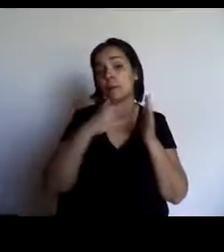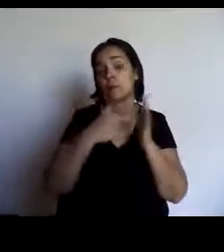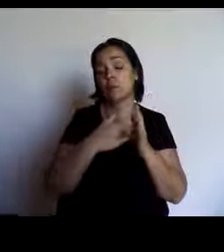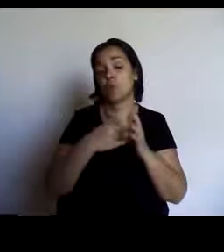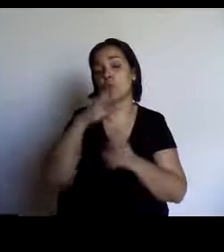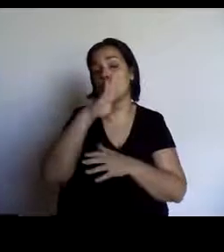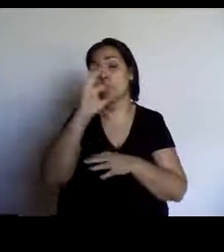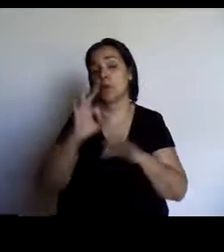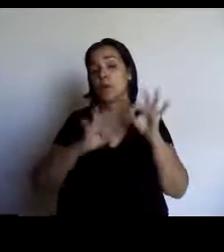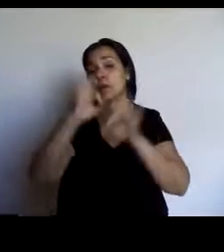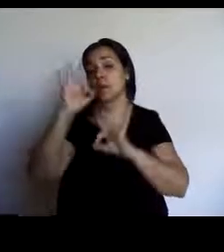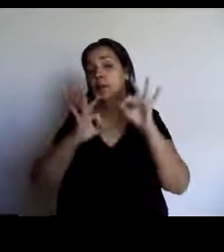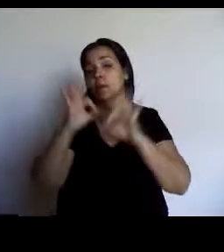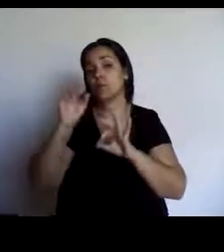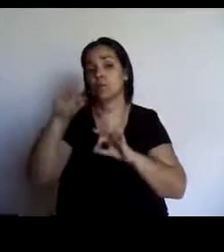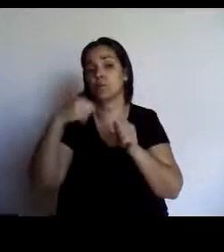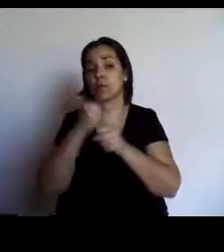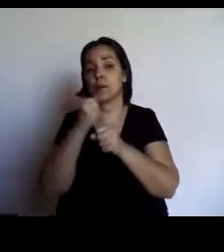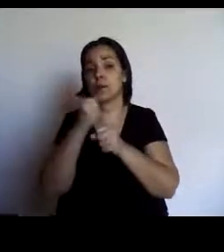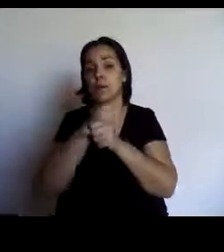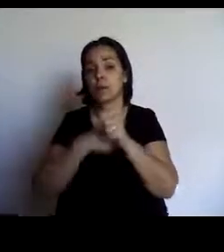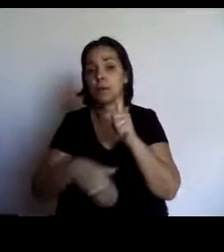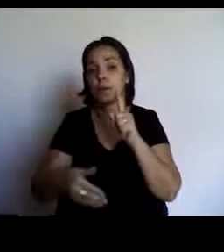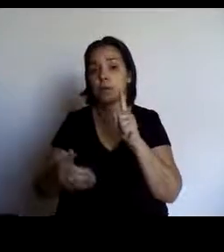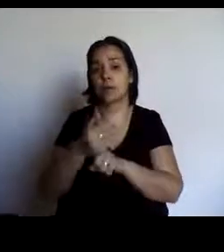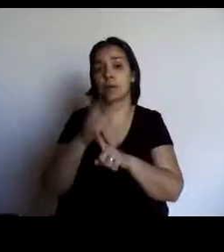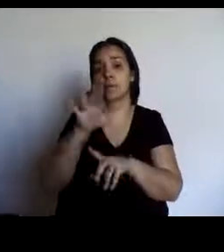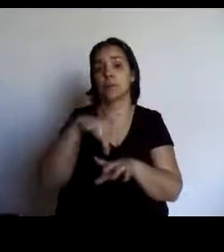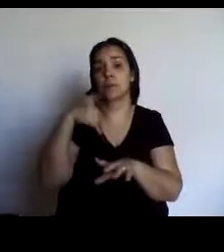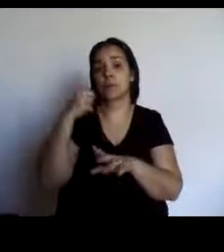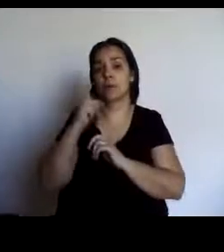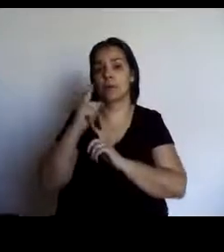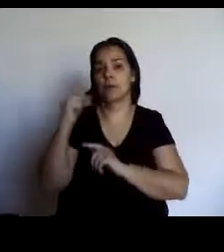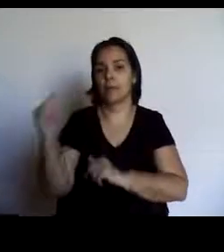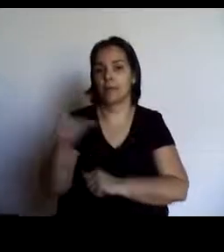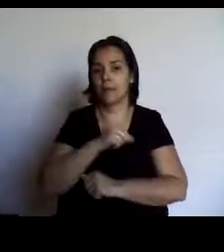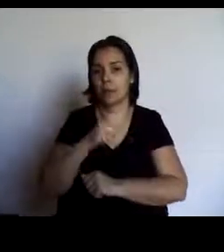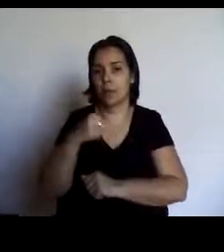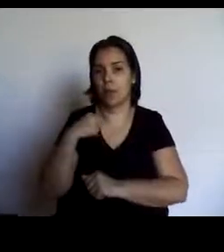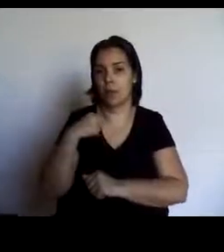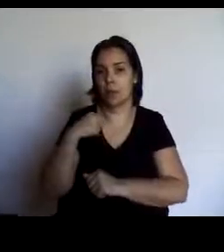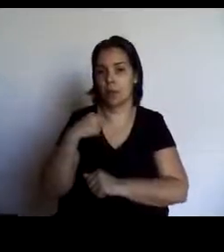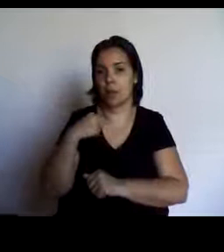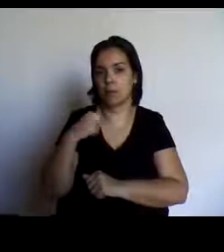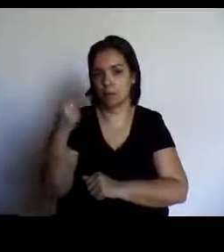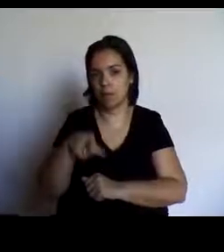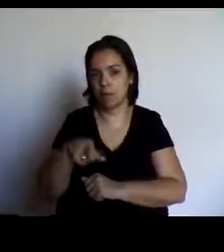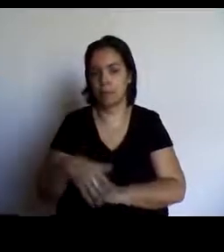40% de esos alumnos han encontrado un trabajo, la mayoría por cuenta ajena y algunos por cuenta propia.